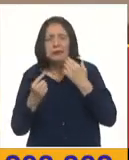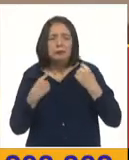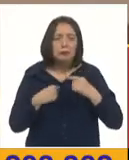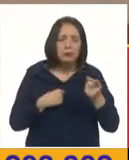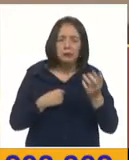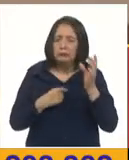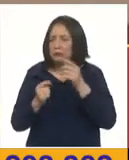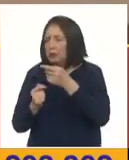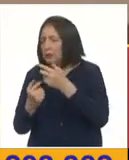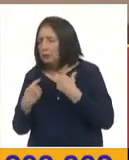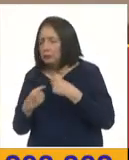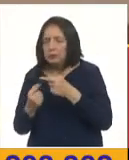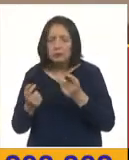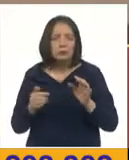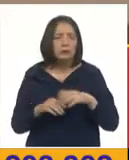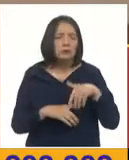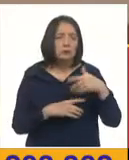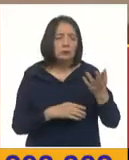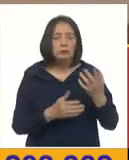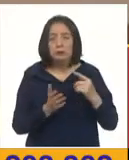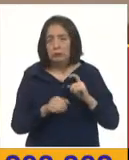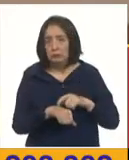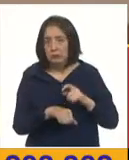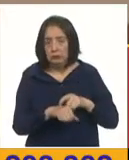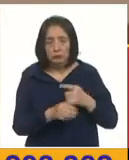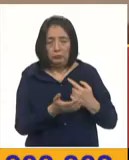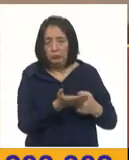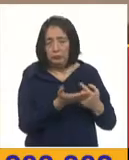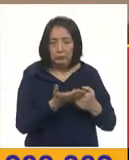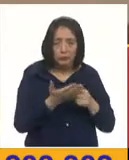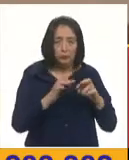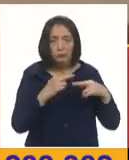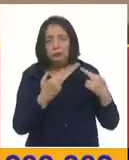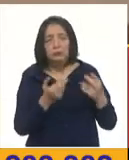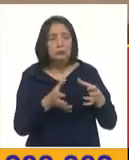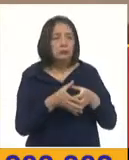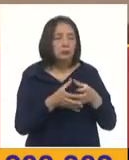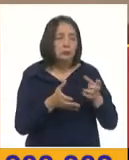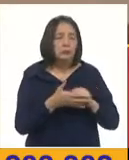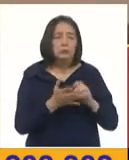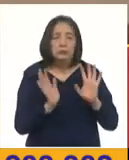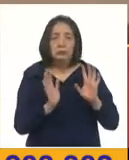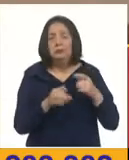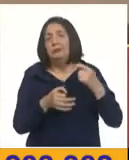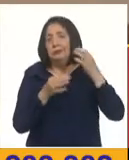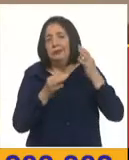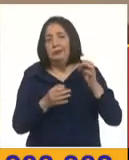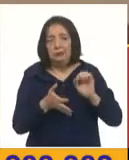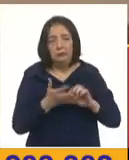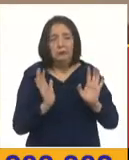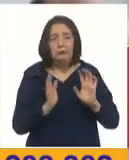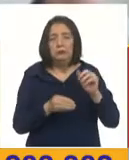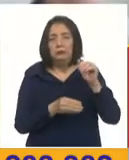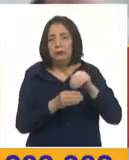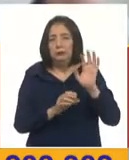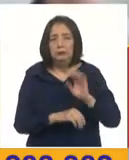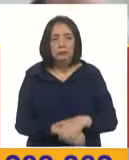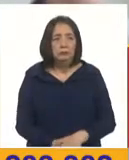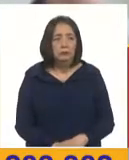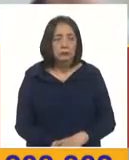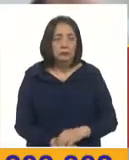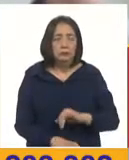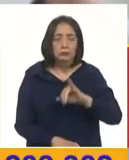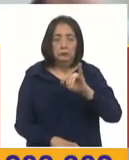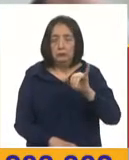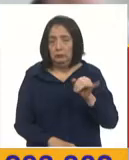y luego de ello ingresan a una etapa de sesión en la que deliberan sus posiciones y proceden a votar los